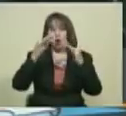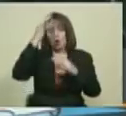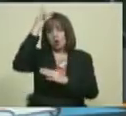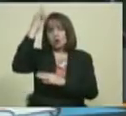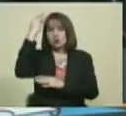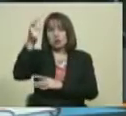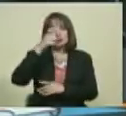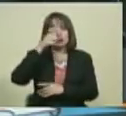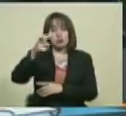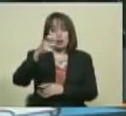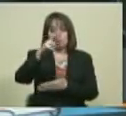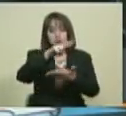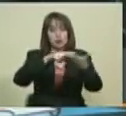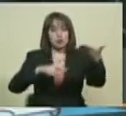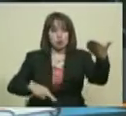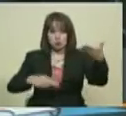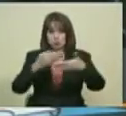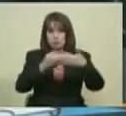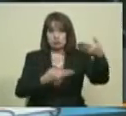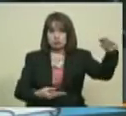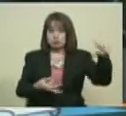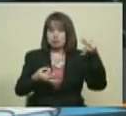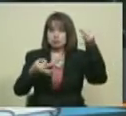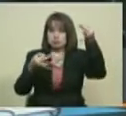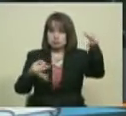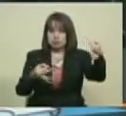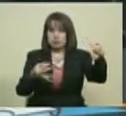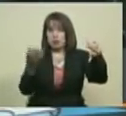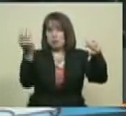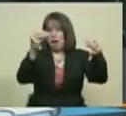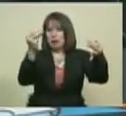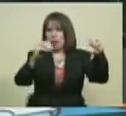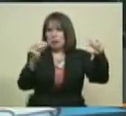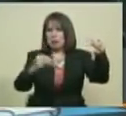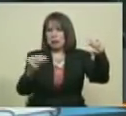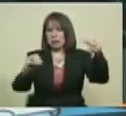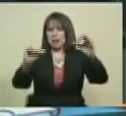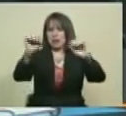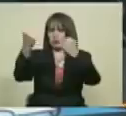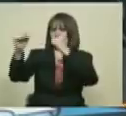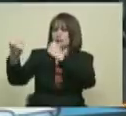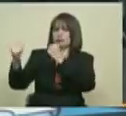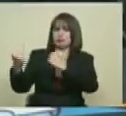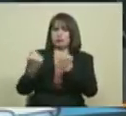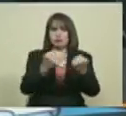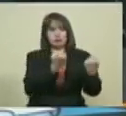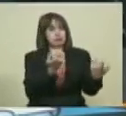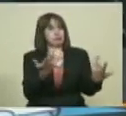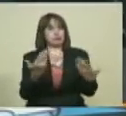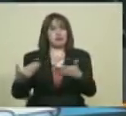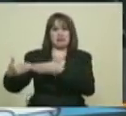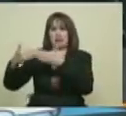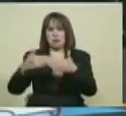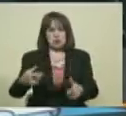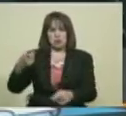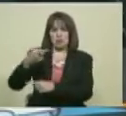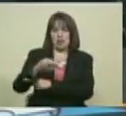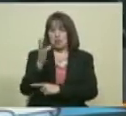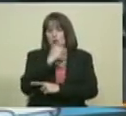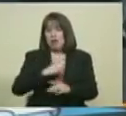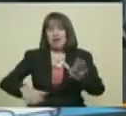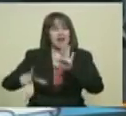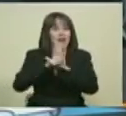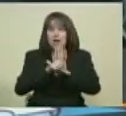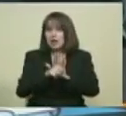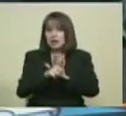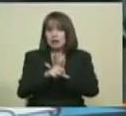Su resolución, señores, es simplemente la suma de sus medidas coercitivas unilaterales y, en consecuencia, ilegales.